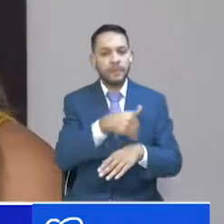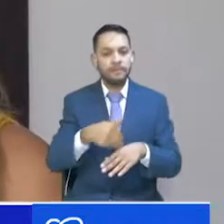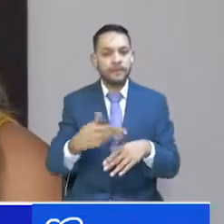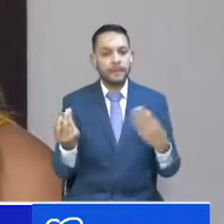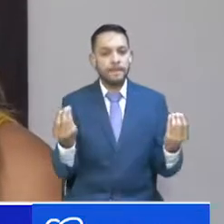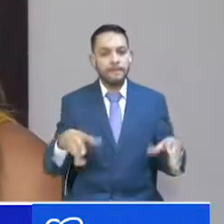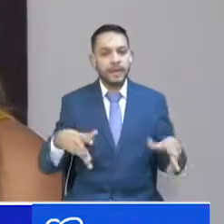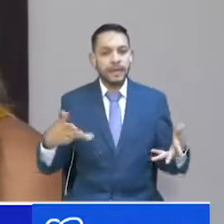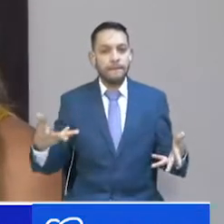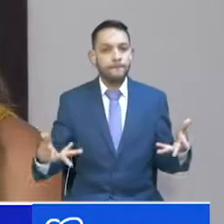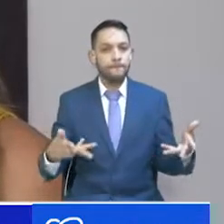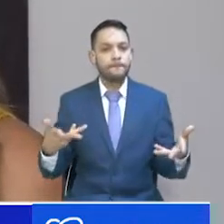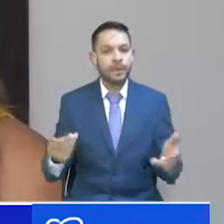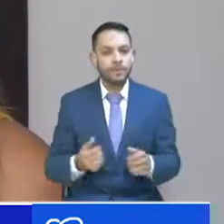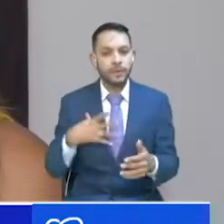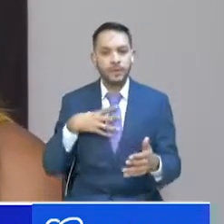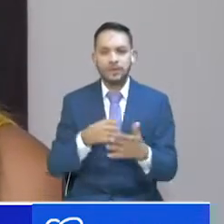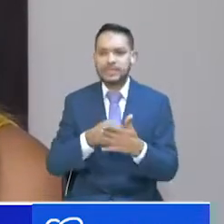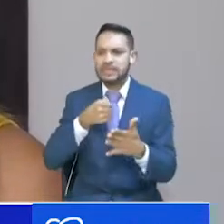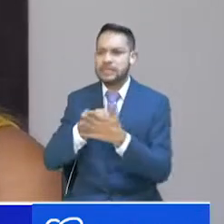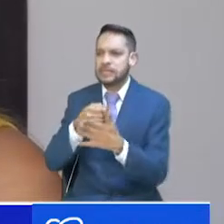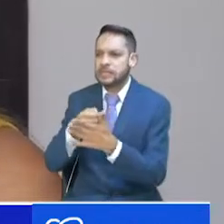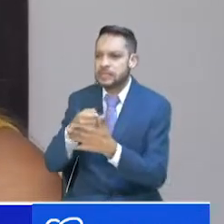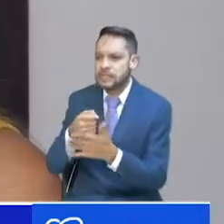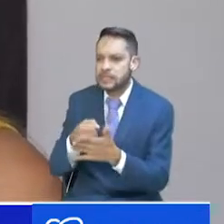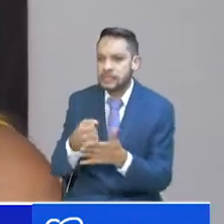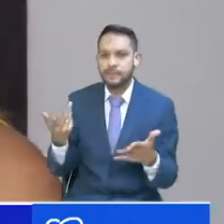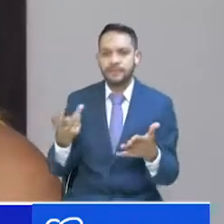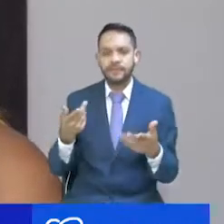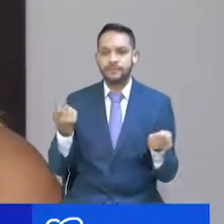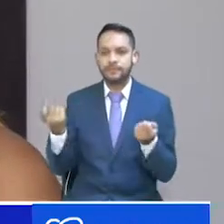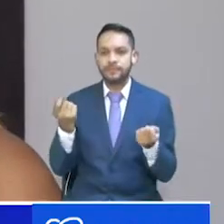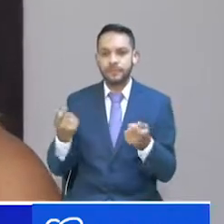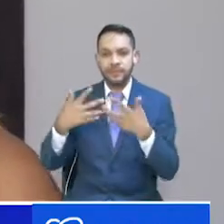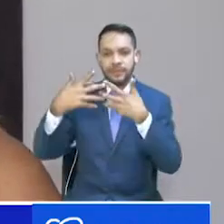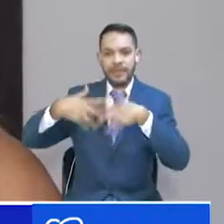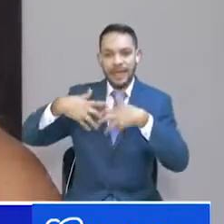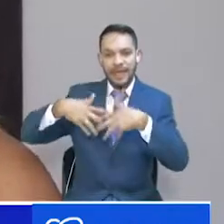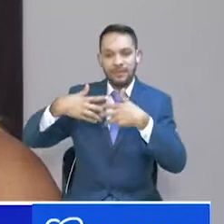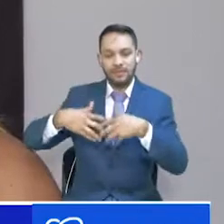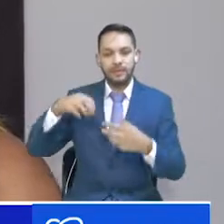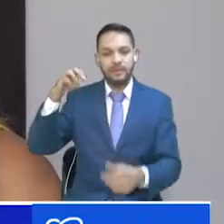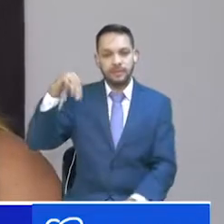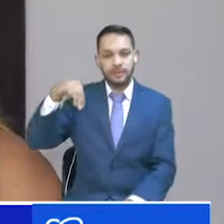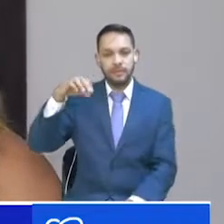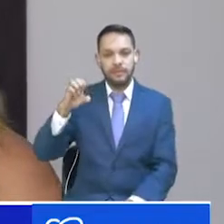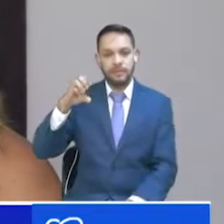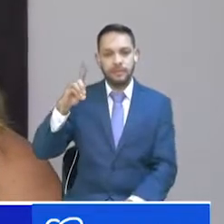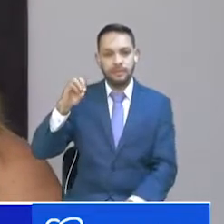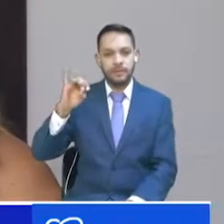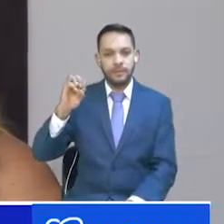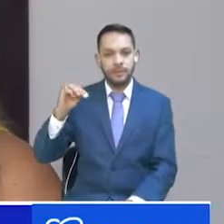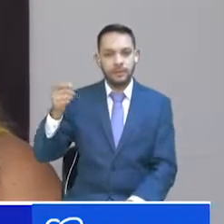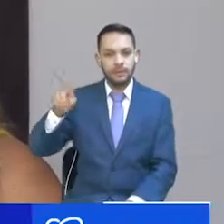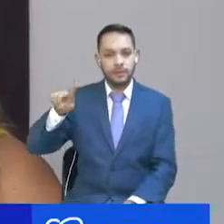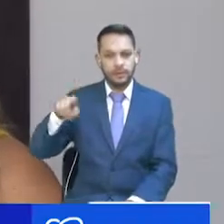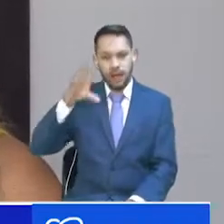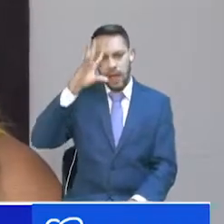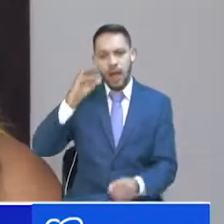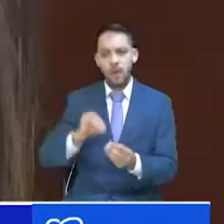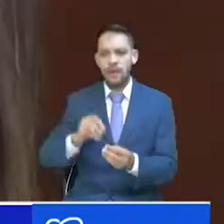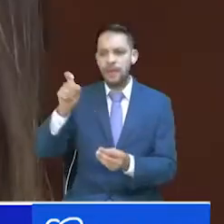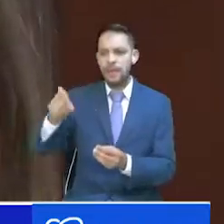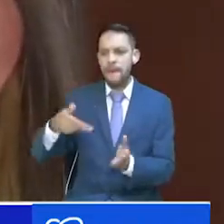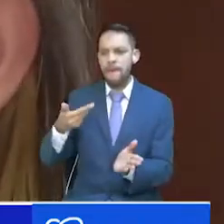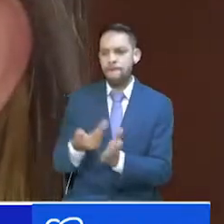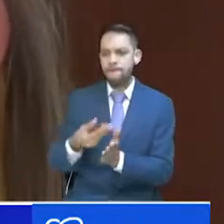estamos en un proceso de tocar puertas con el agente liquidador para que podamos de esta forma sanear un poco